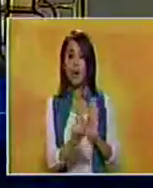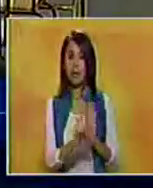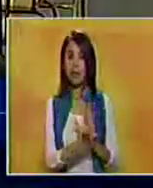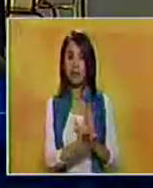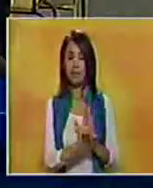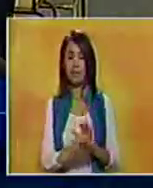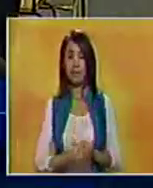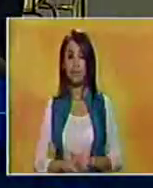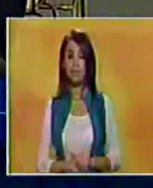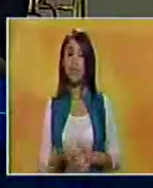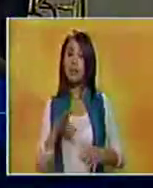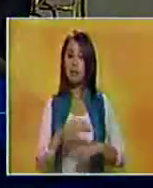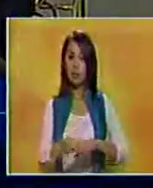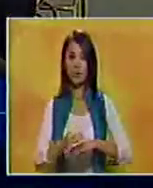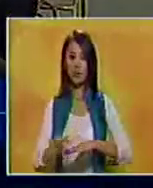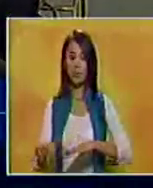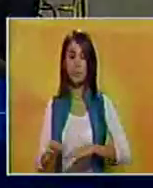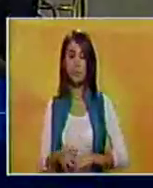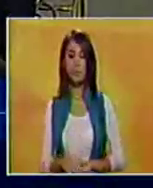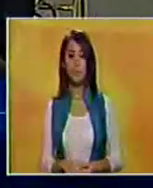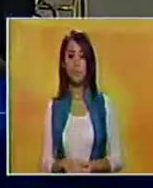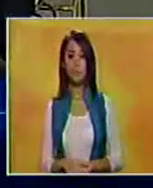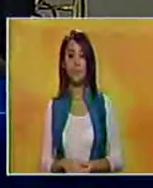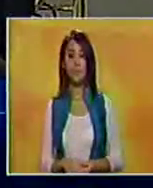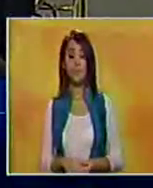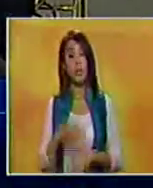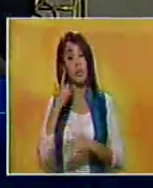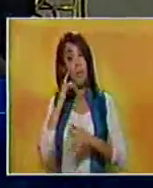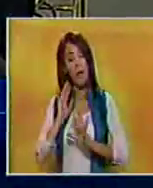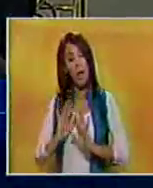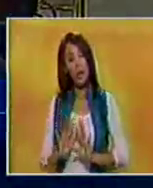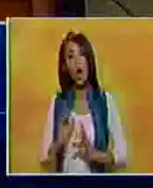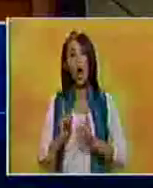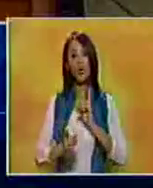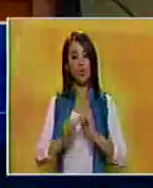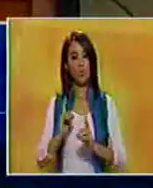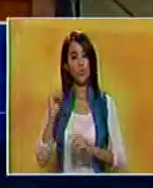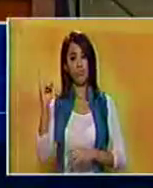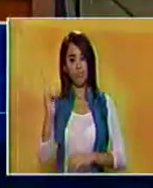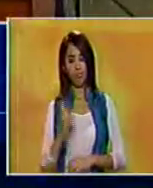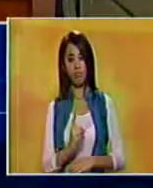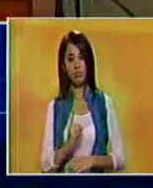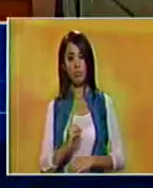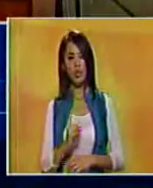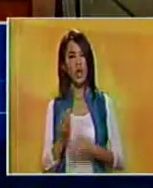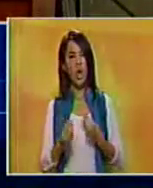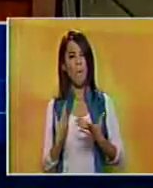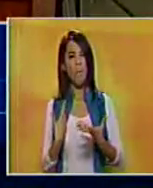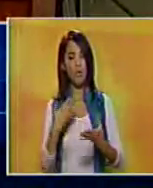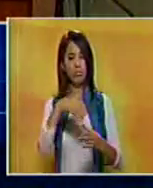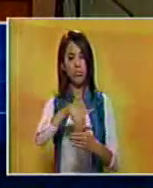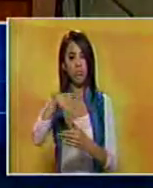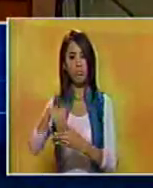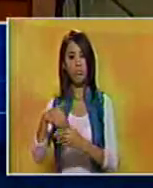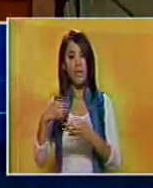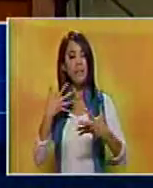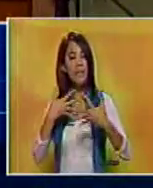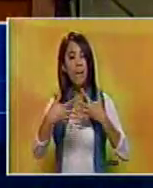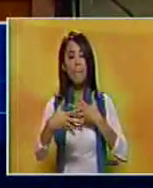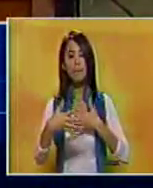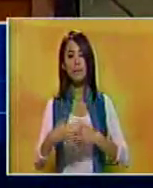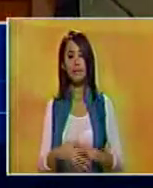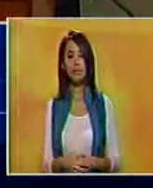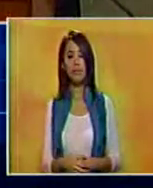de consejos municipales. Y modestia aparte, que también vengan algunos a aprender cómo se hacen elecciones transparentes, cómo se